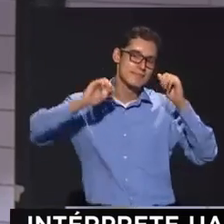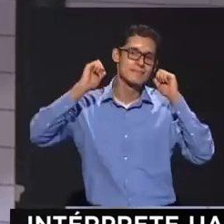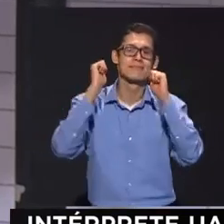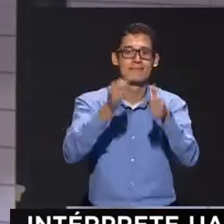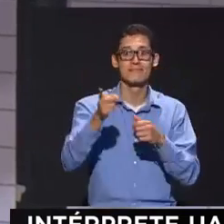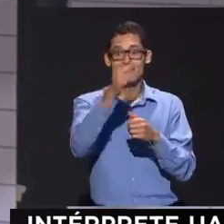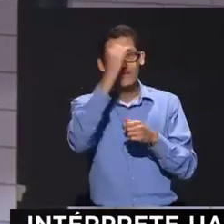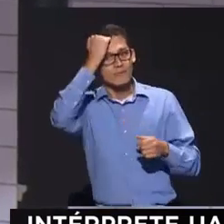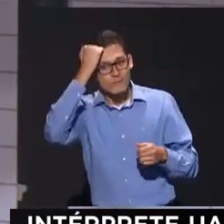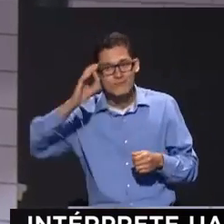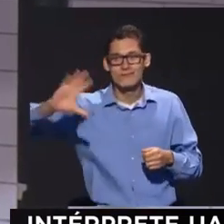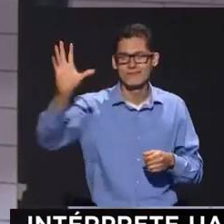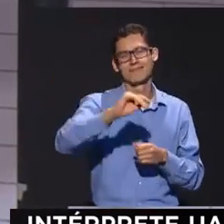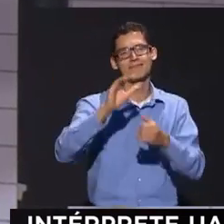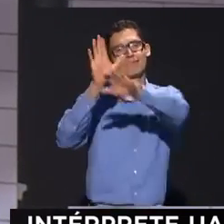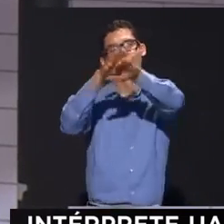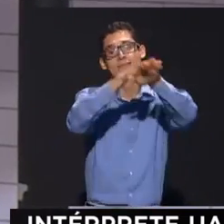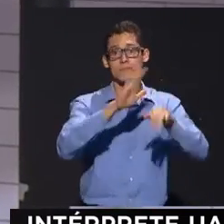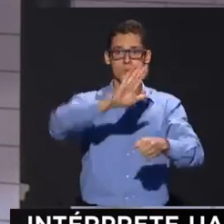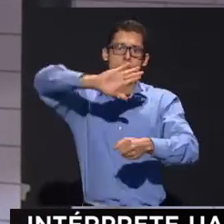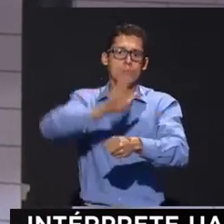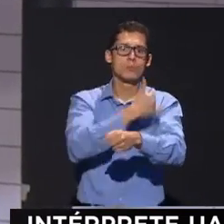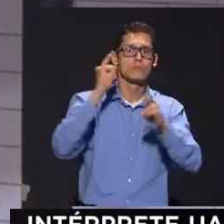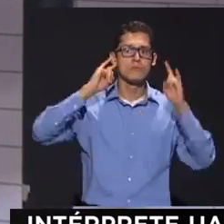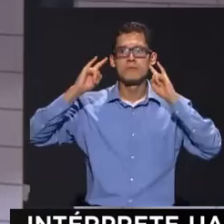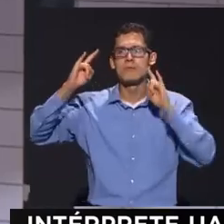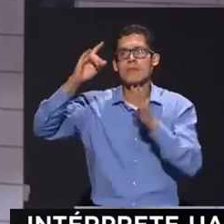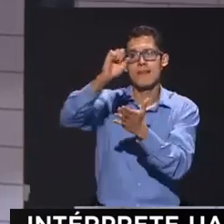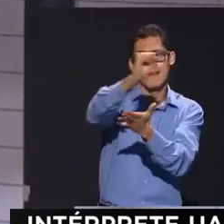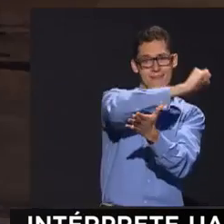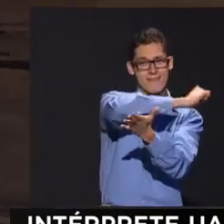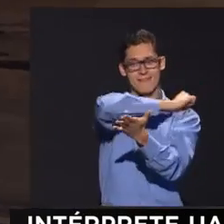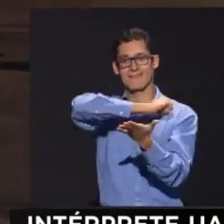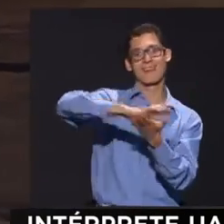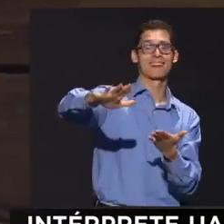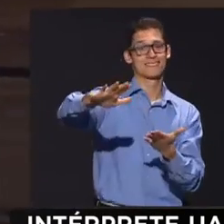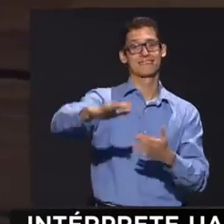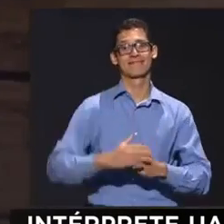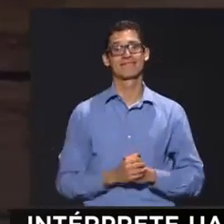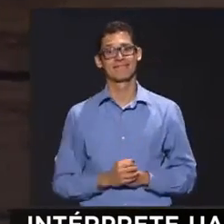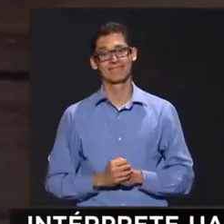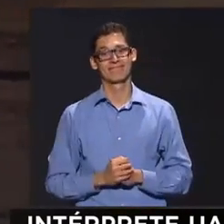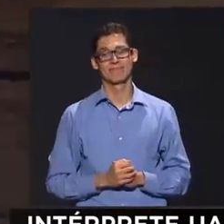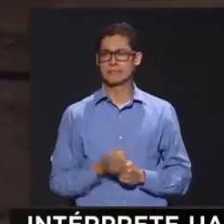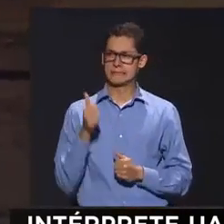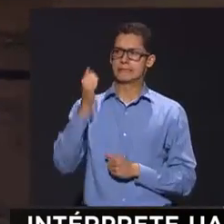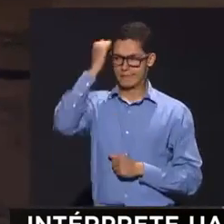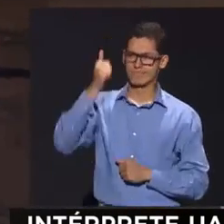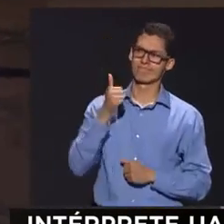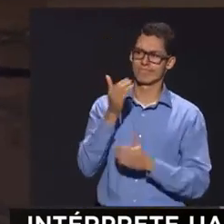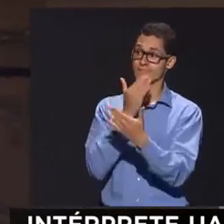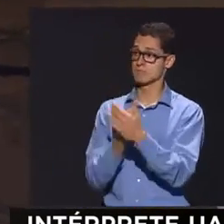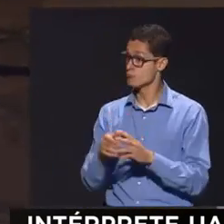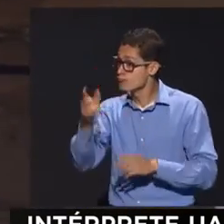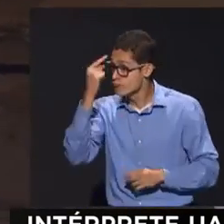los agentes educativos sepan que la música y el sonido es gratis para migrar así es pero para qué tal si vamos a ver un